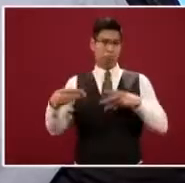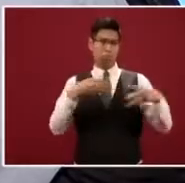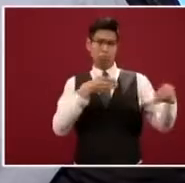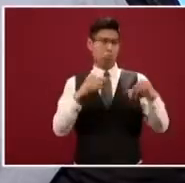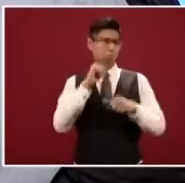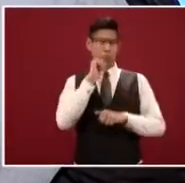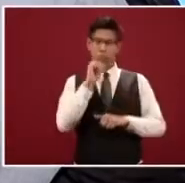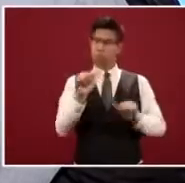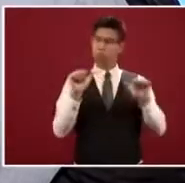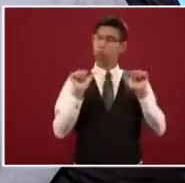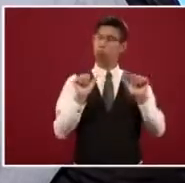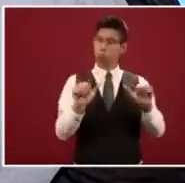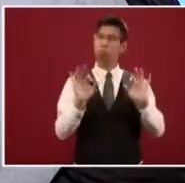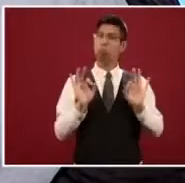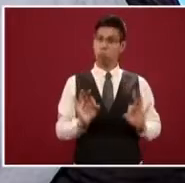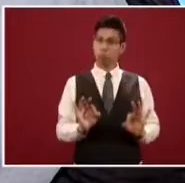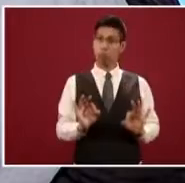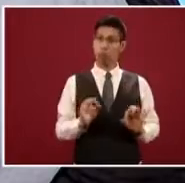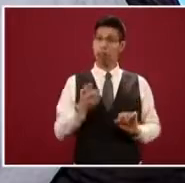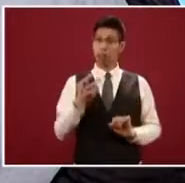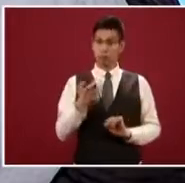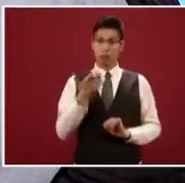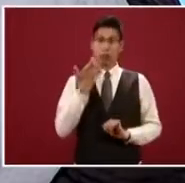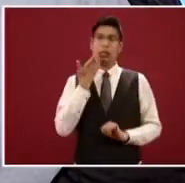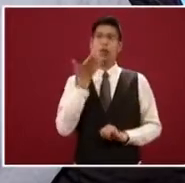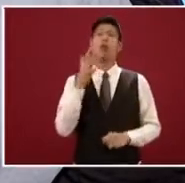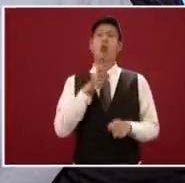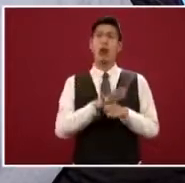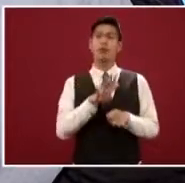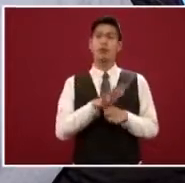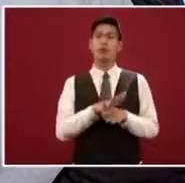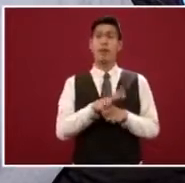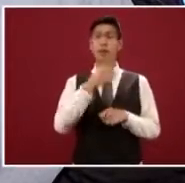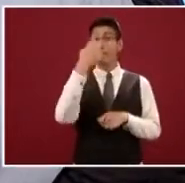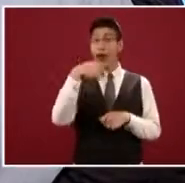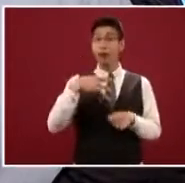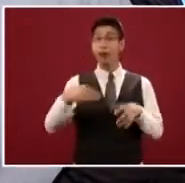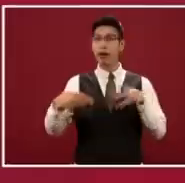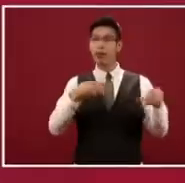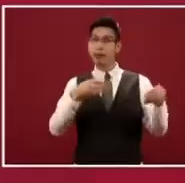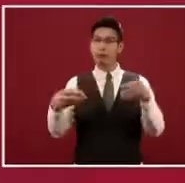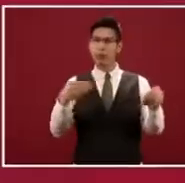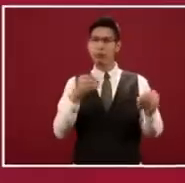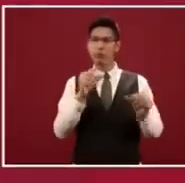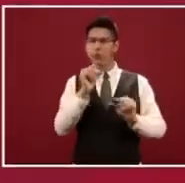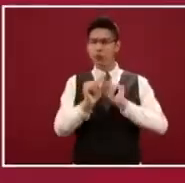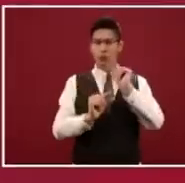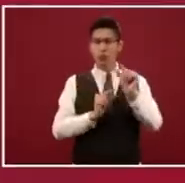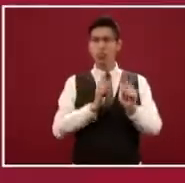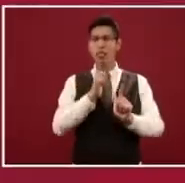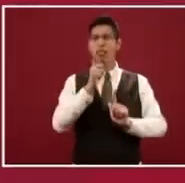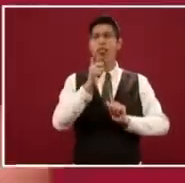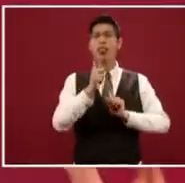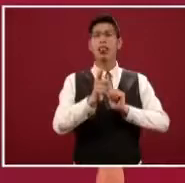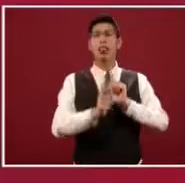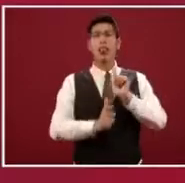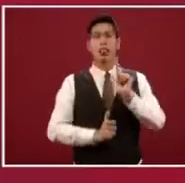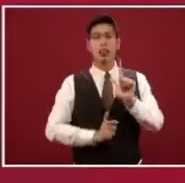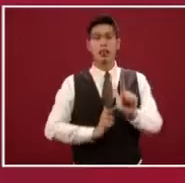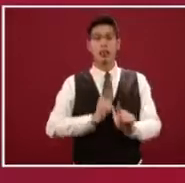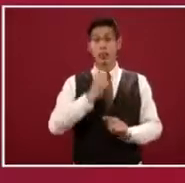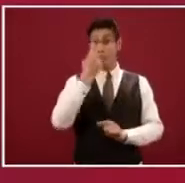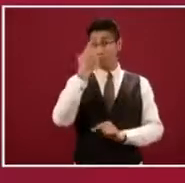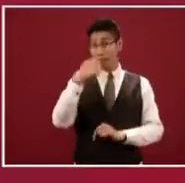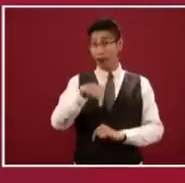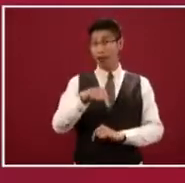eficiente, y lo que se busca finalmente es que la velocidad de transmisión sea más lenta, de modo que no se